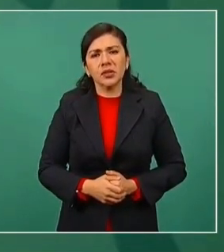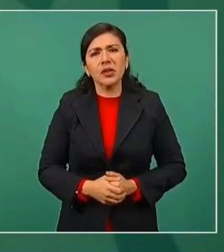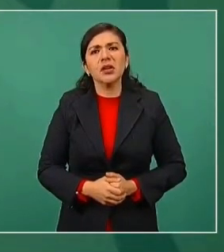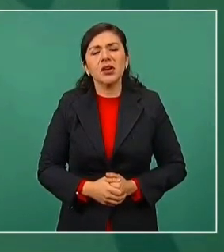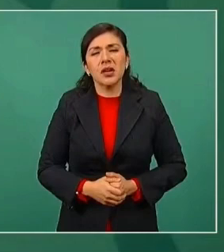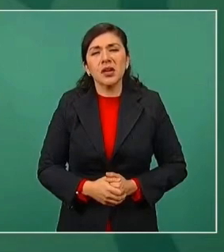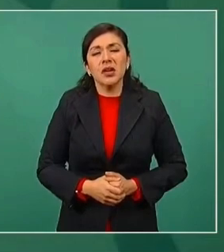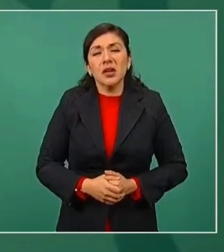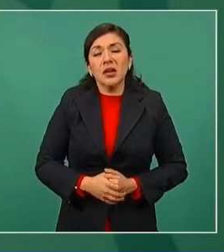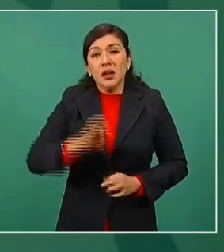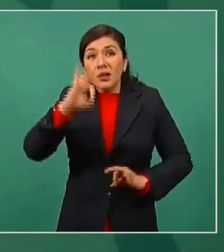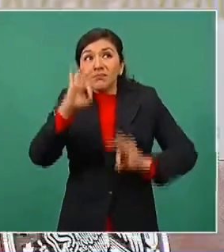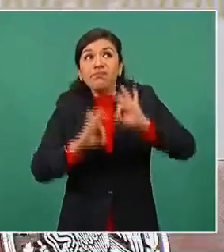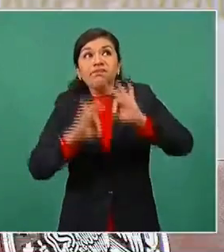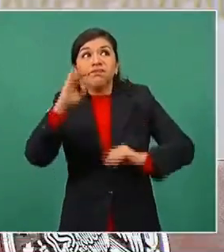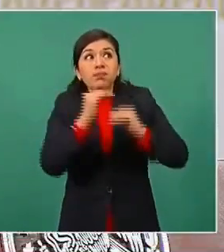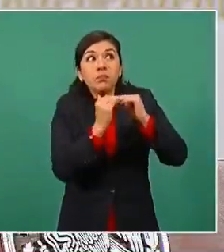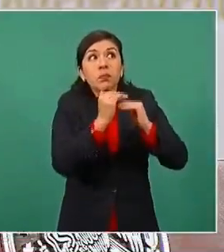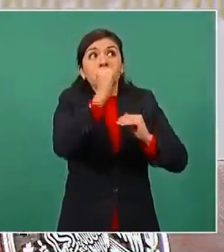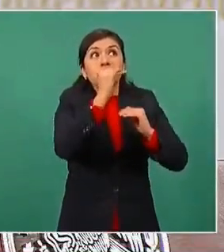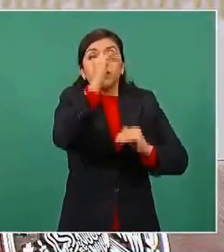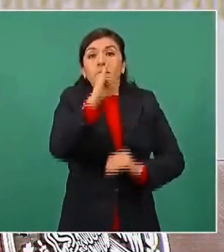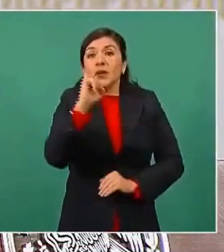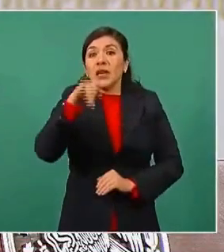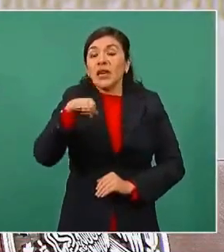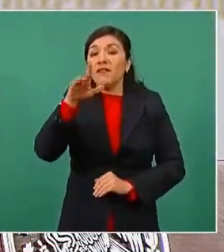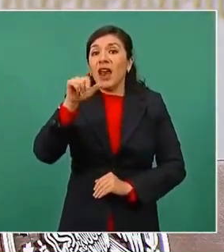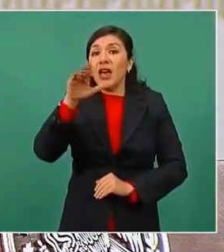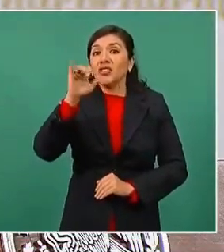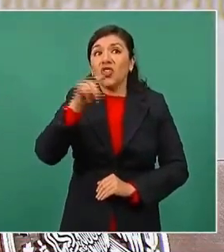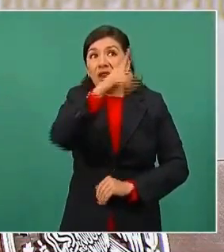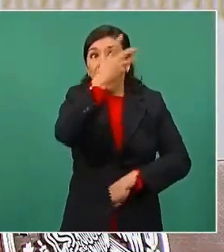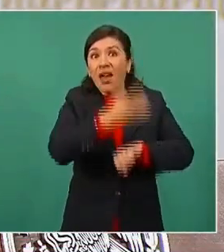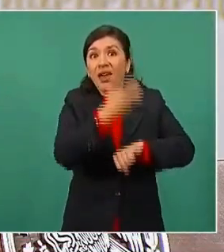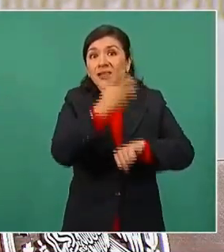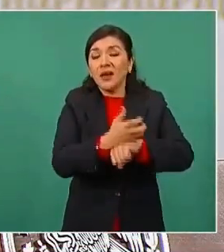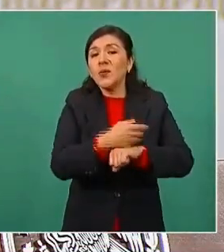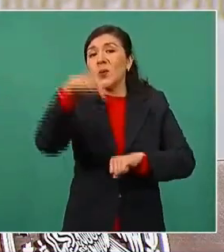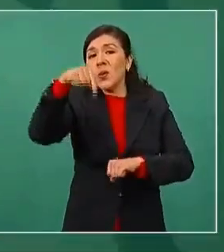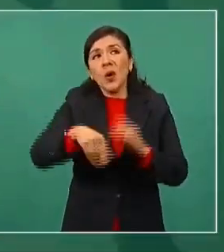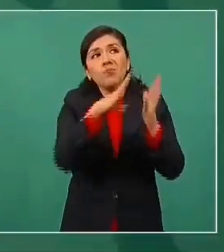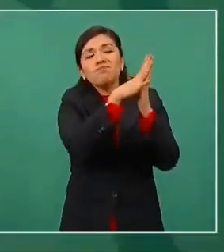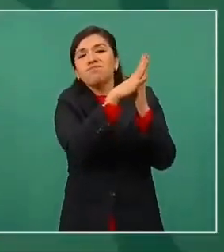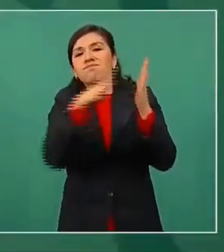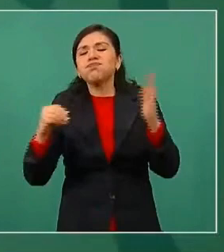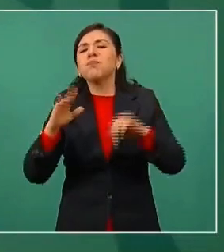la inflación en Estados Unidos se traslada porque hay